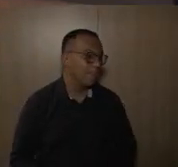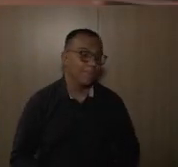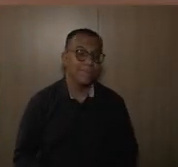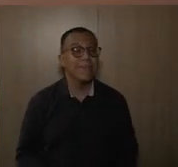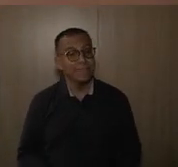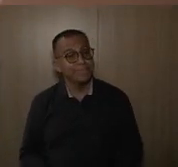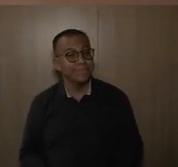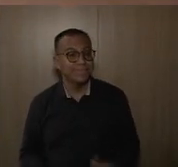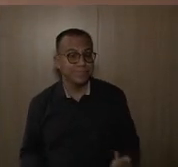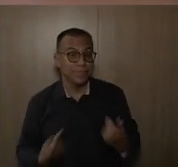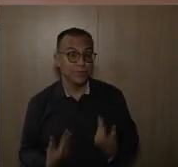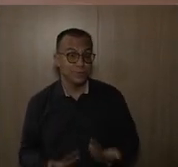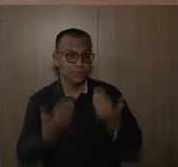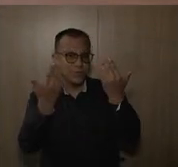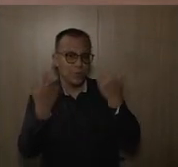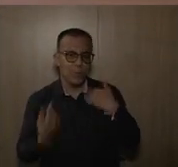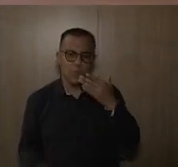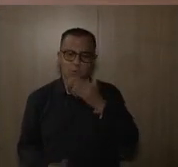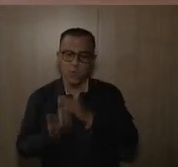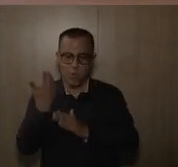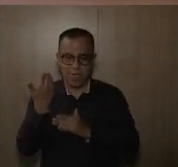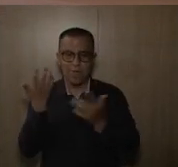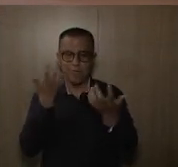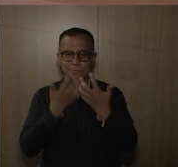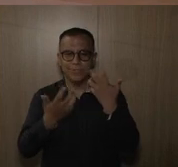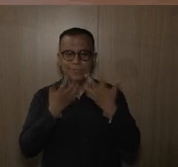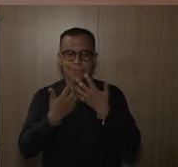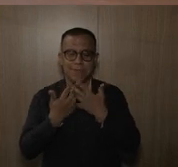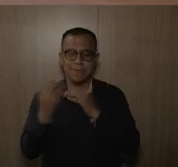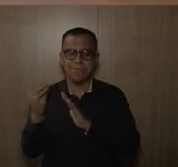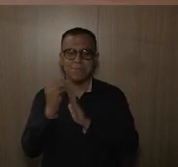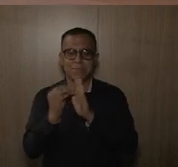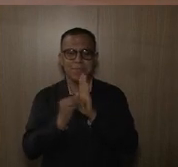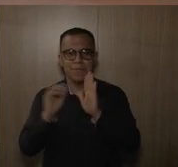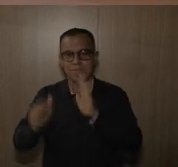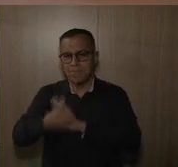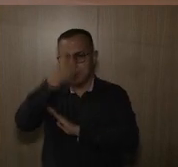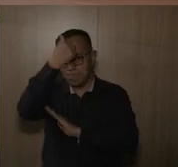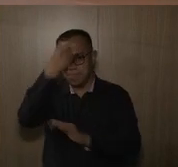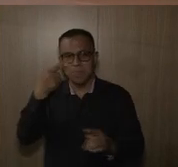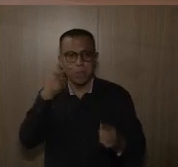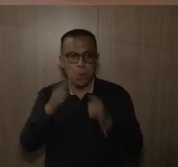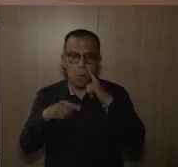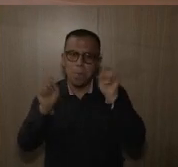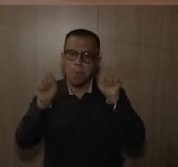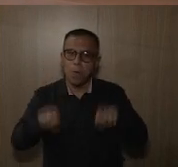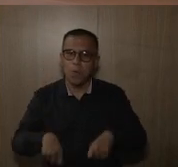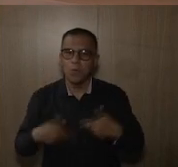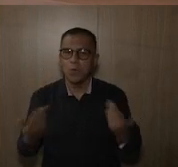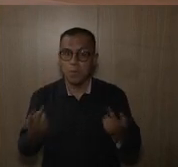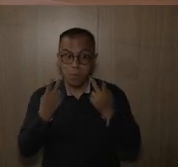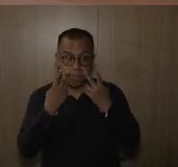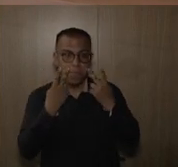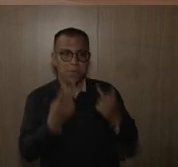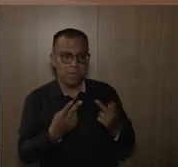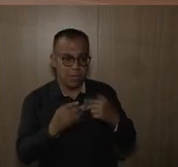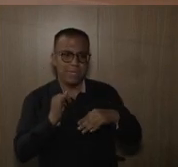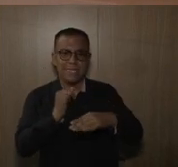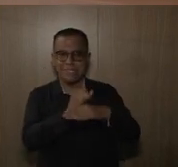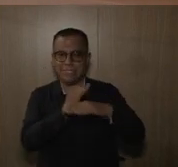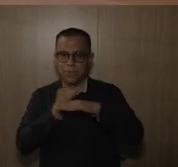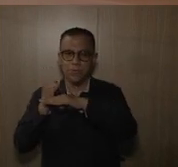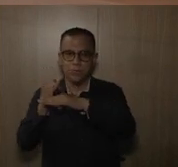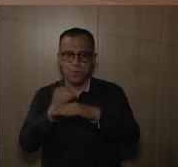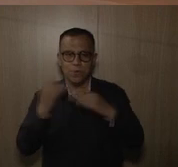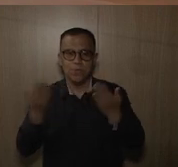tenemos varias ventajas con el nuevo sistema. La principal es que vamos a poder ver la información de la institución sin necesidad